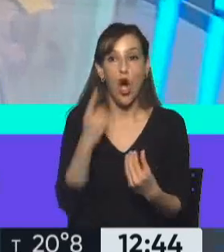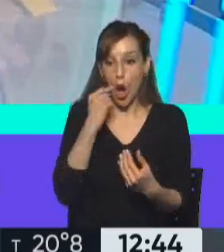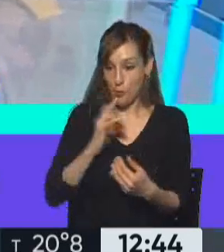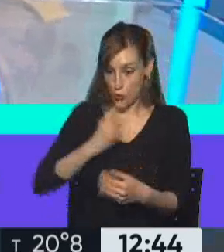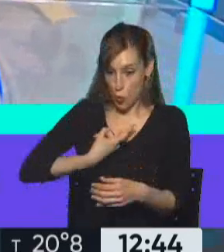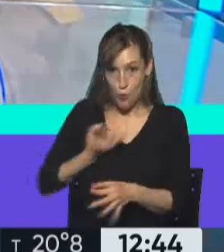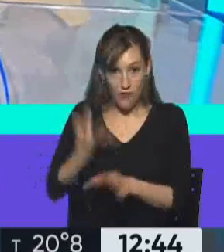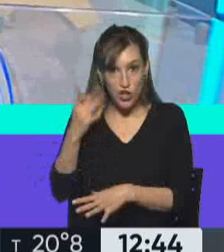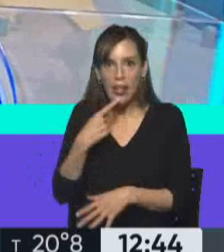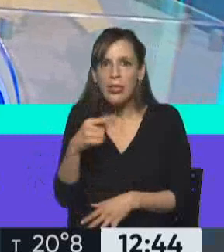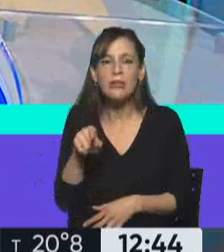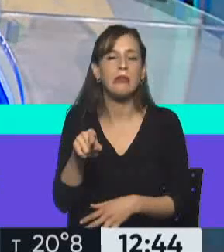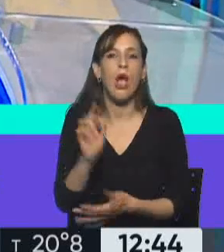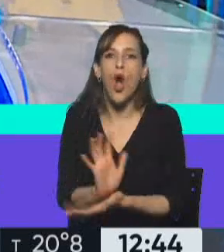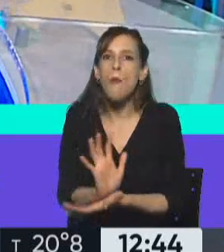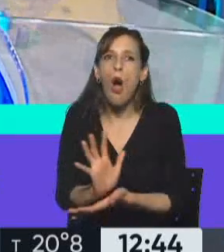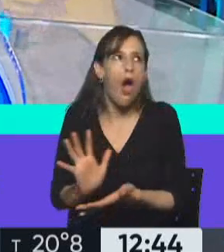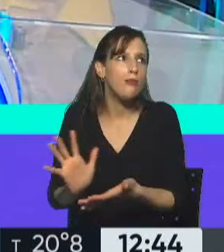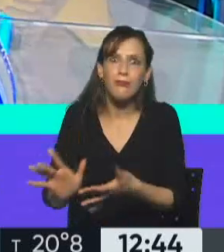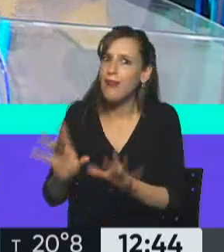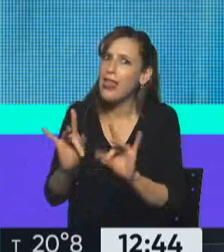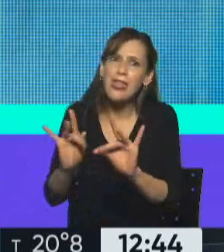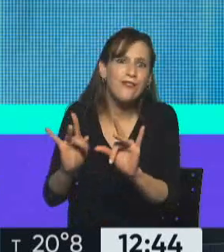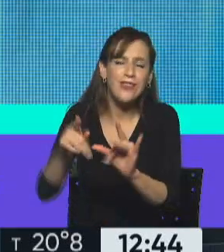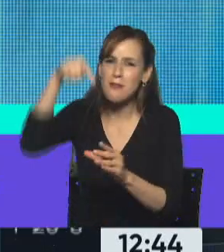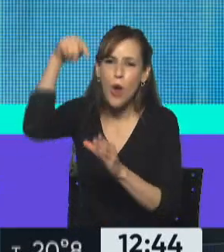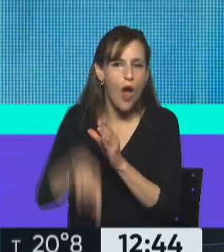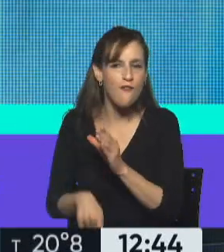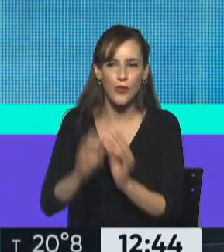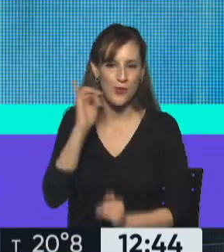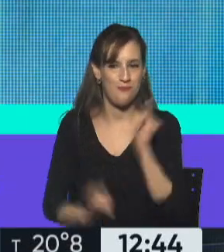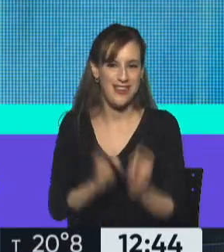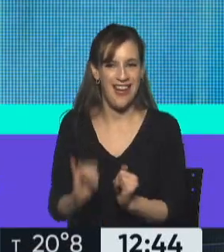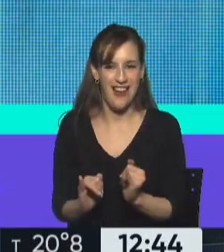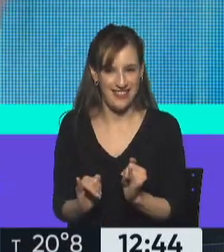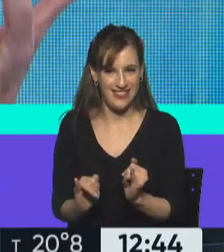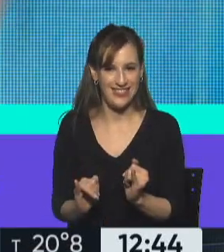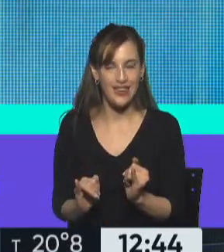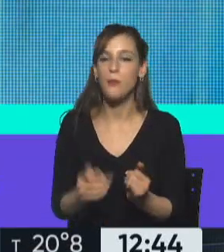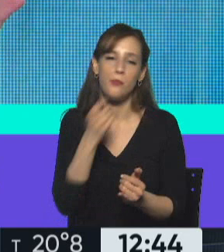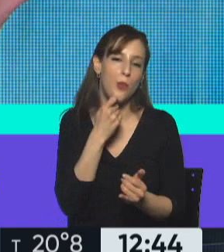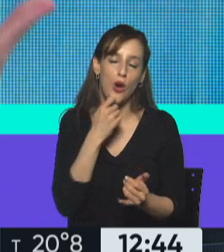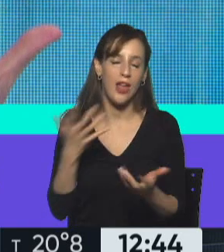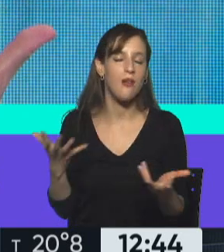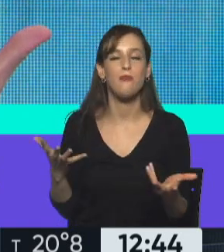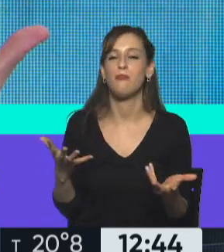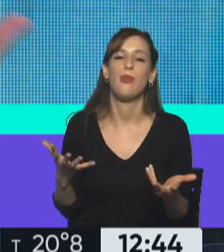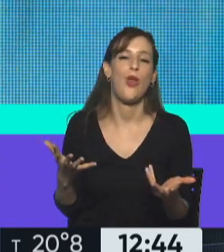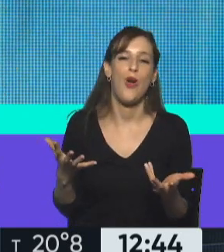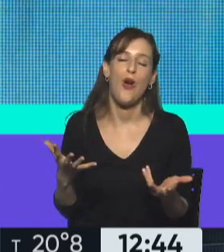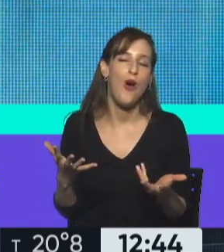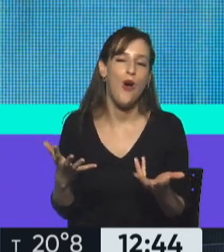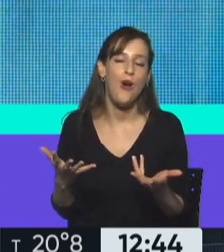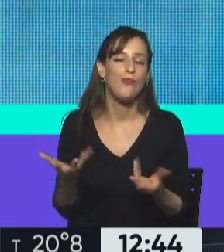si fuera una tragedia de shakespeare en el cual uno se quiere hacer amigo de dos personas que se odian entre sí